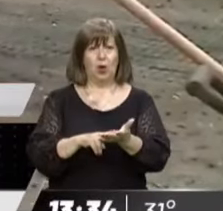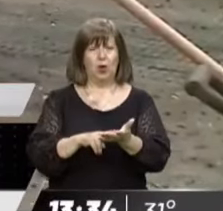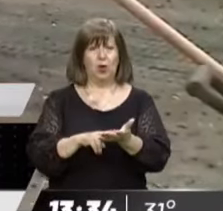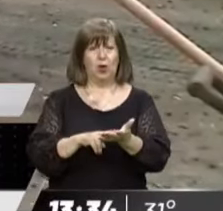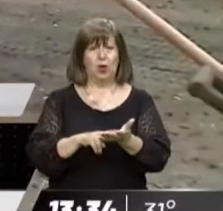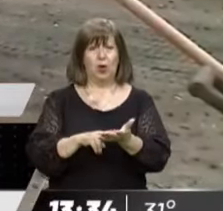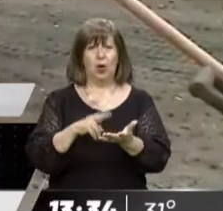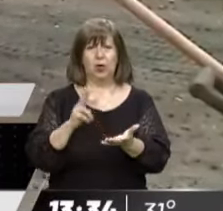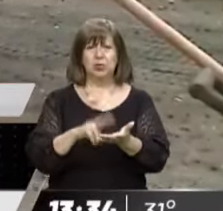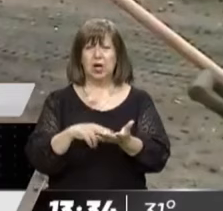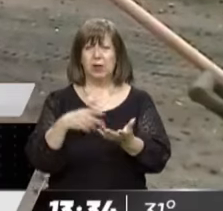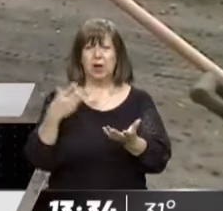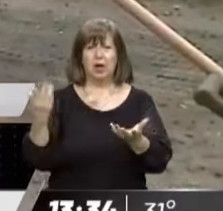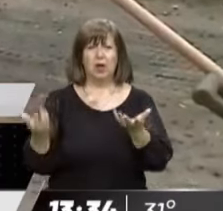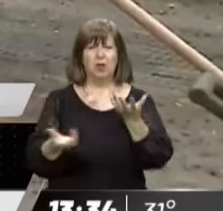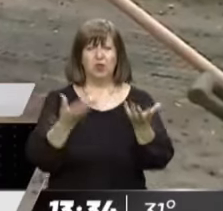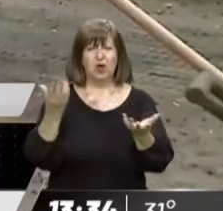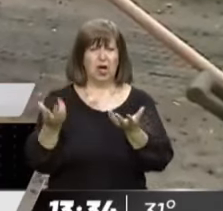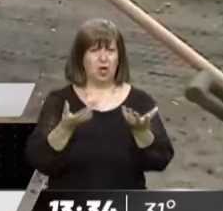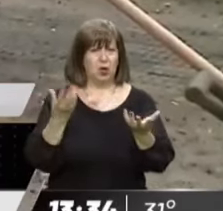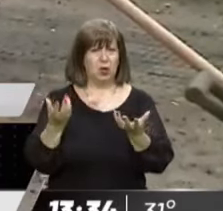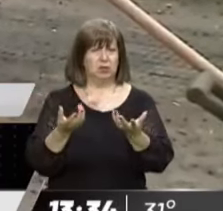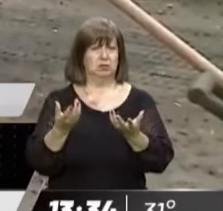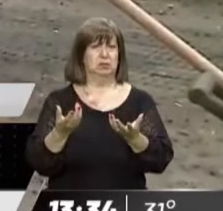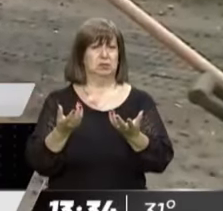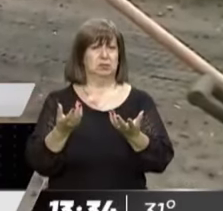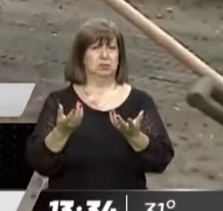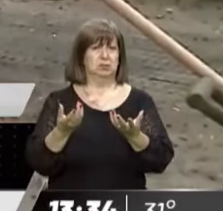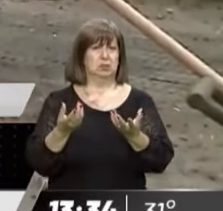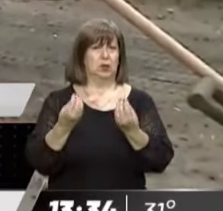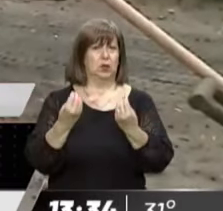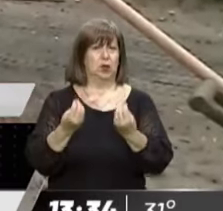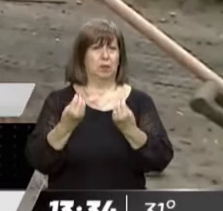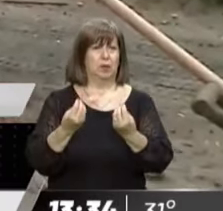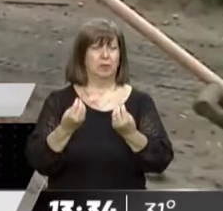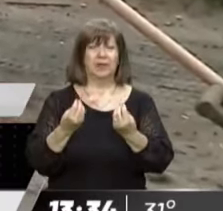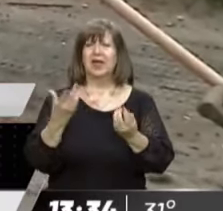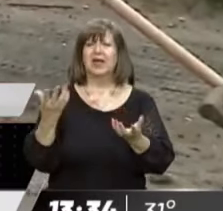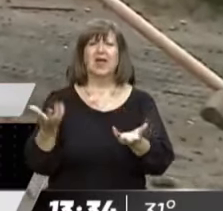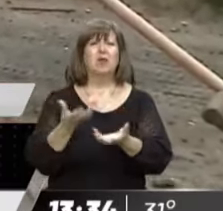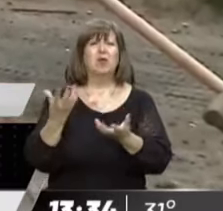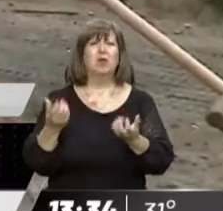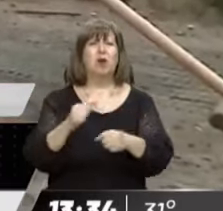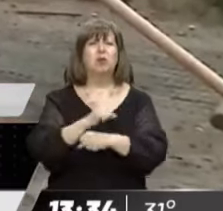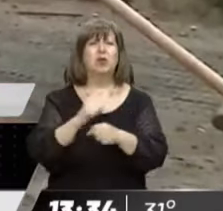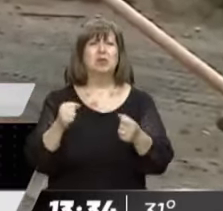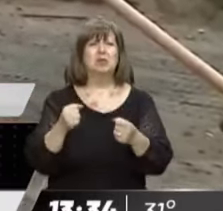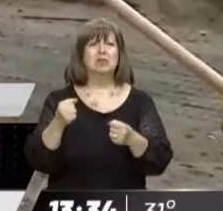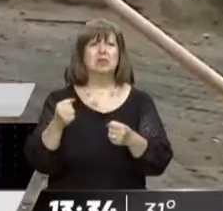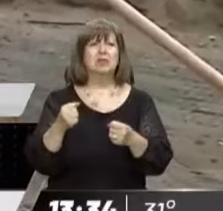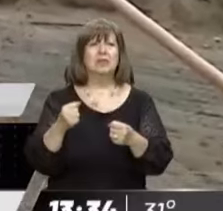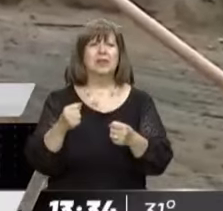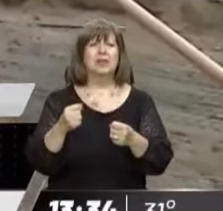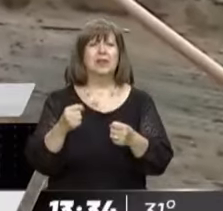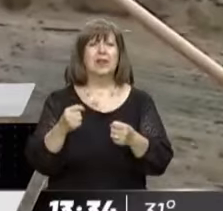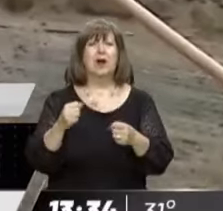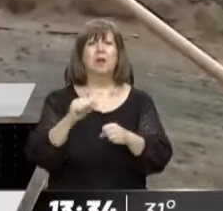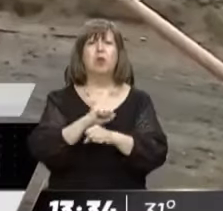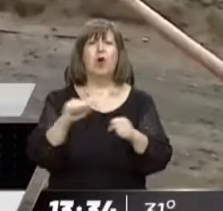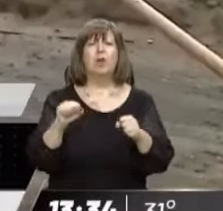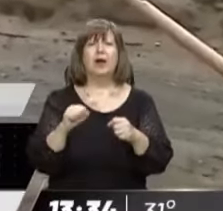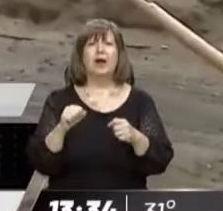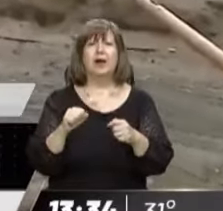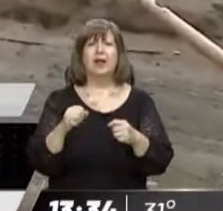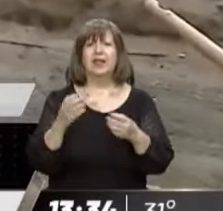calor como para que se caliente, como dicen, los vidrios, no. ¿Las bombas que se escuchan, explosiones de los árboles, explotan? De allá, no, si